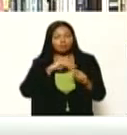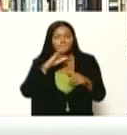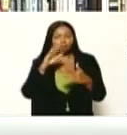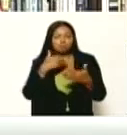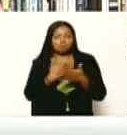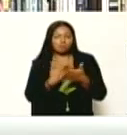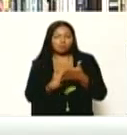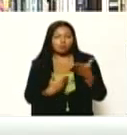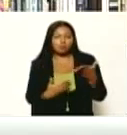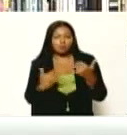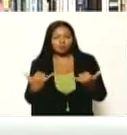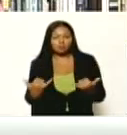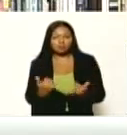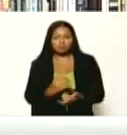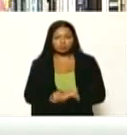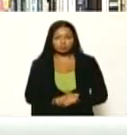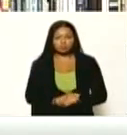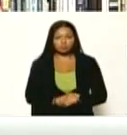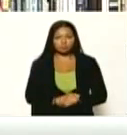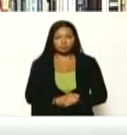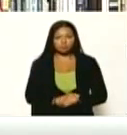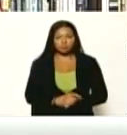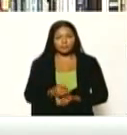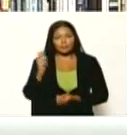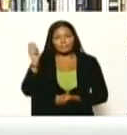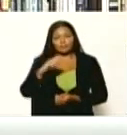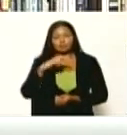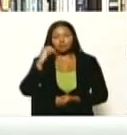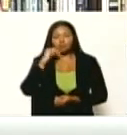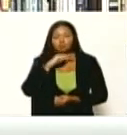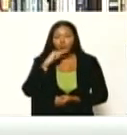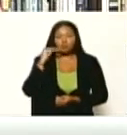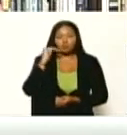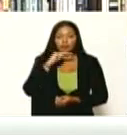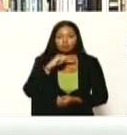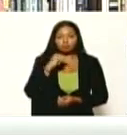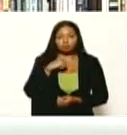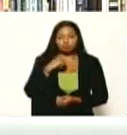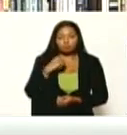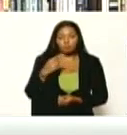que nos hemos propuesto. Para el mes de octubre vamos a